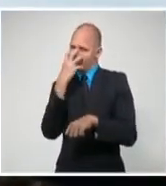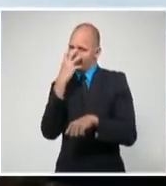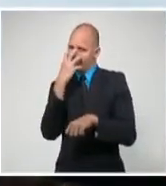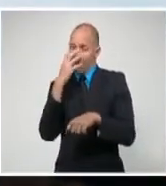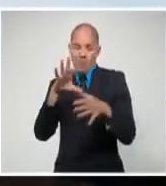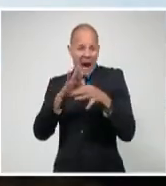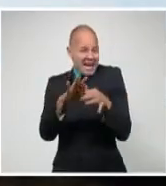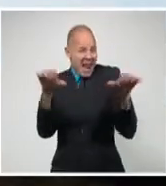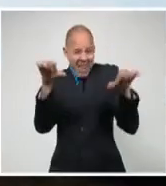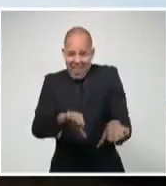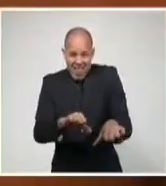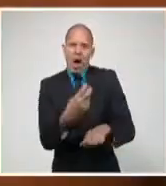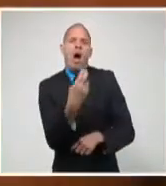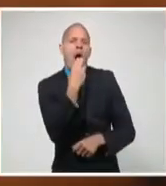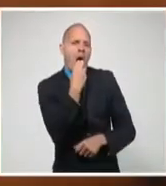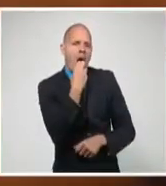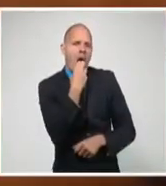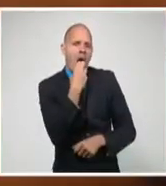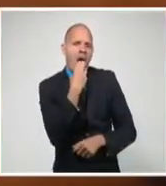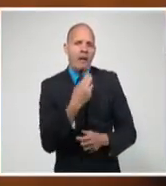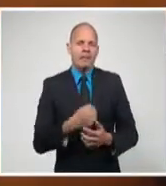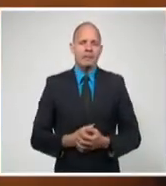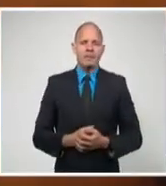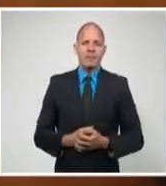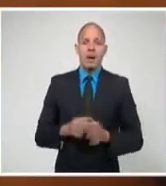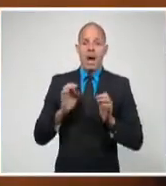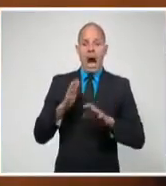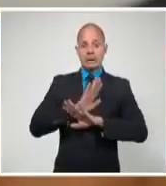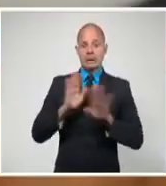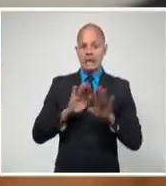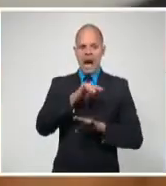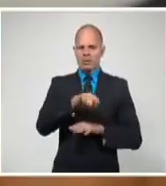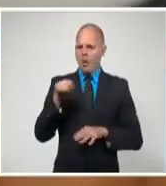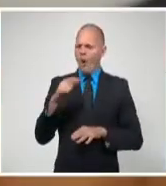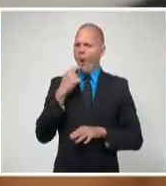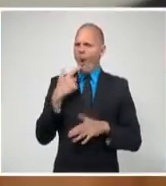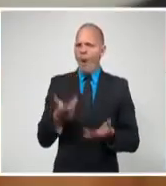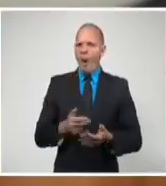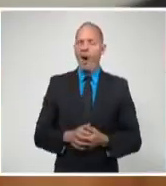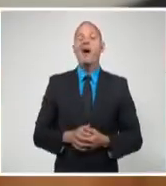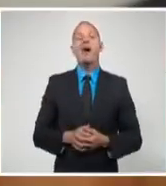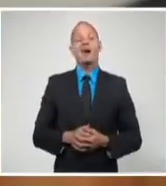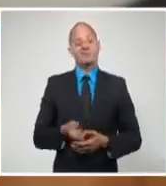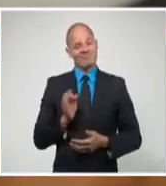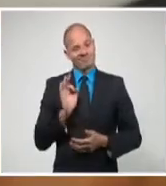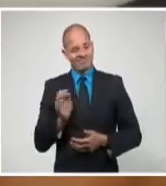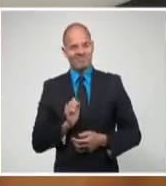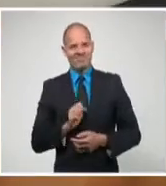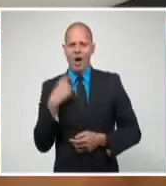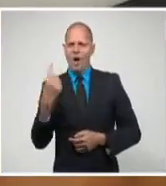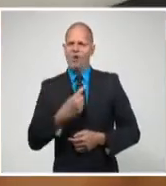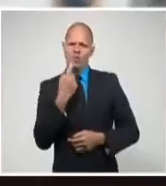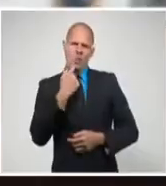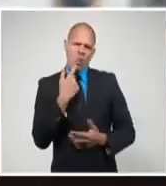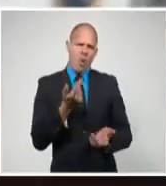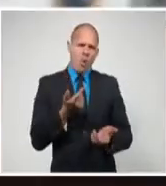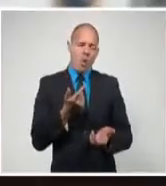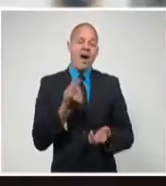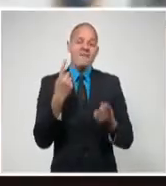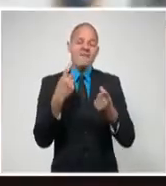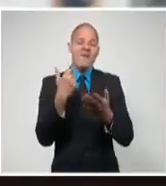tener acceso a códigos abiertos de diferentes universidades. Por ejemplo, la Universidad Tecnológica de Massachusetts,